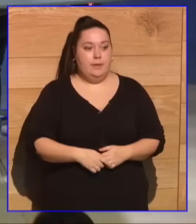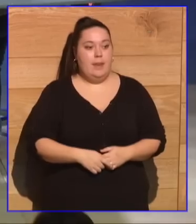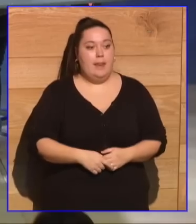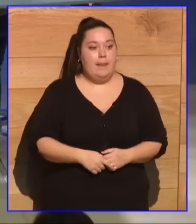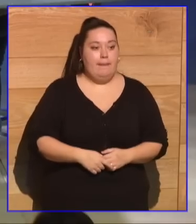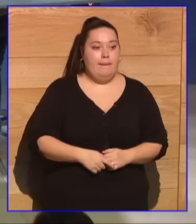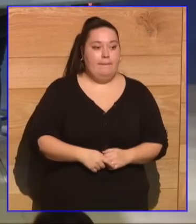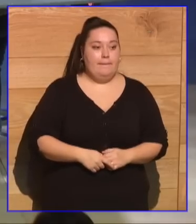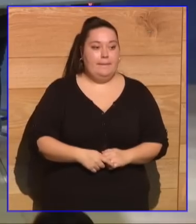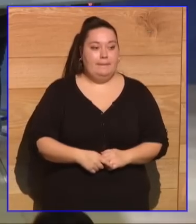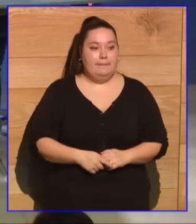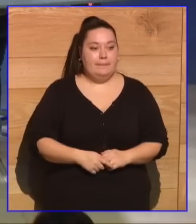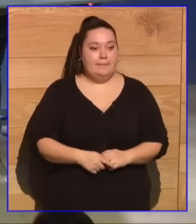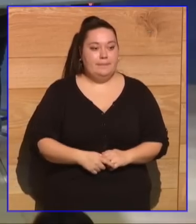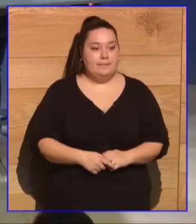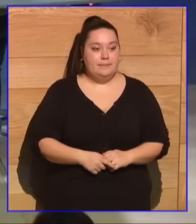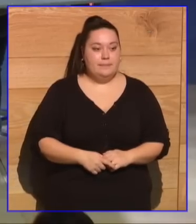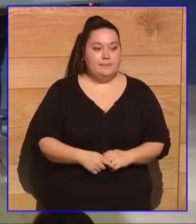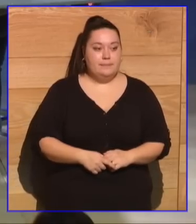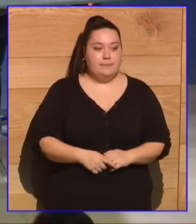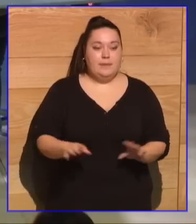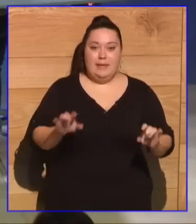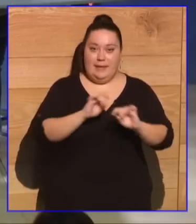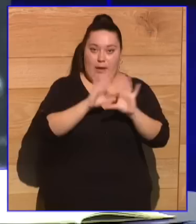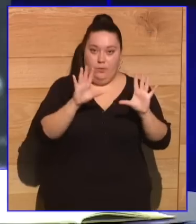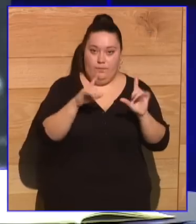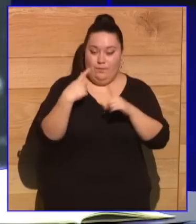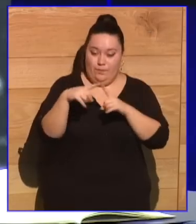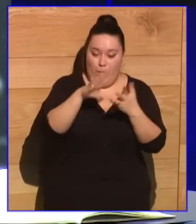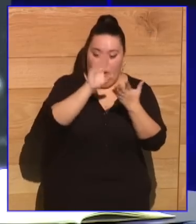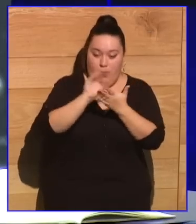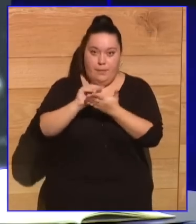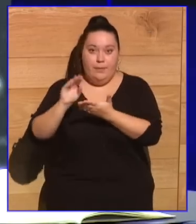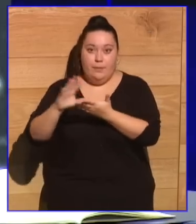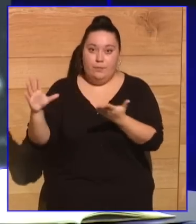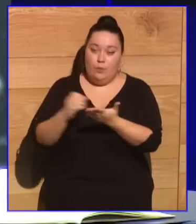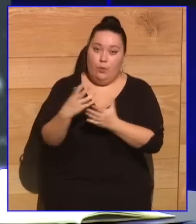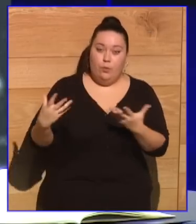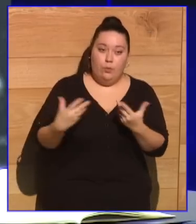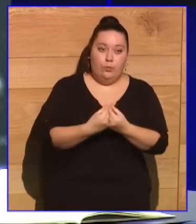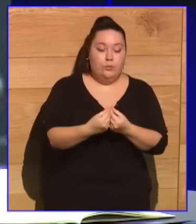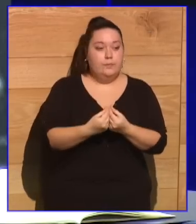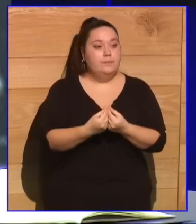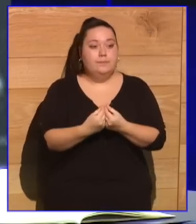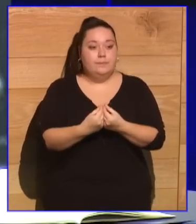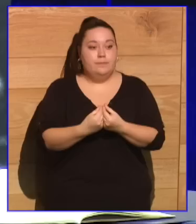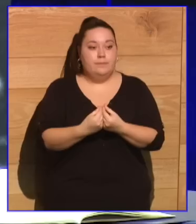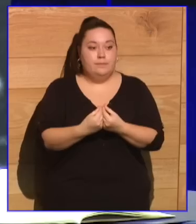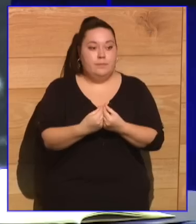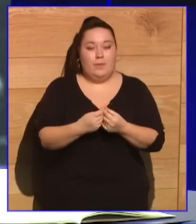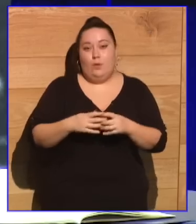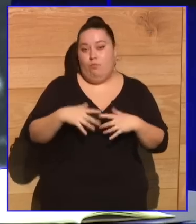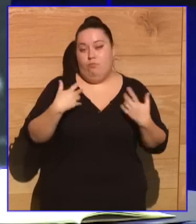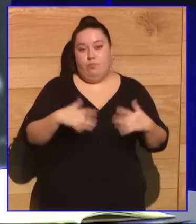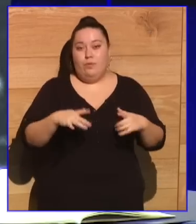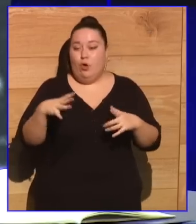primero. Bueno, claro, la suma de todo esto es que desde varios brainstormings, en